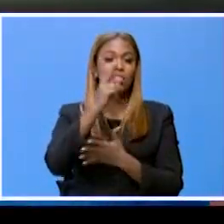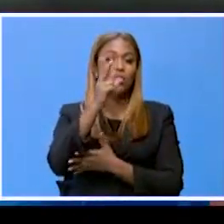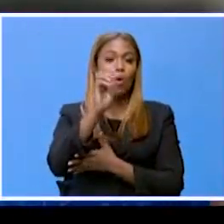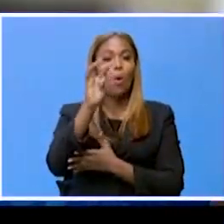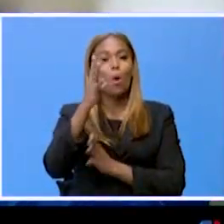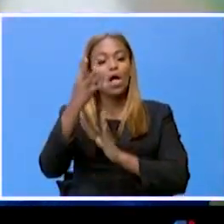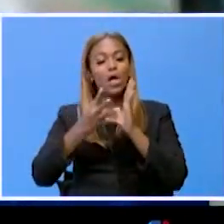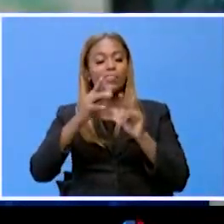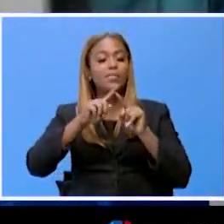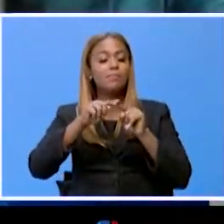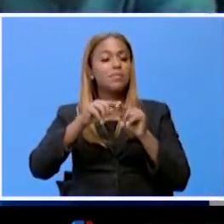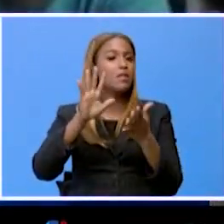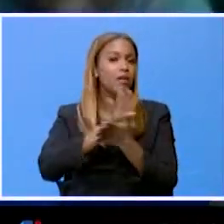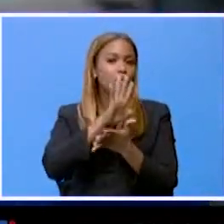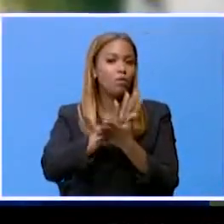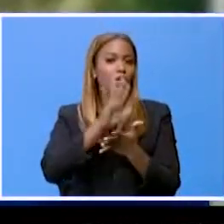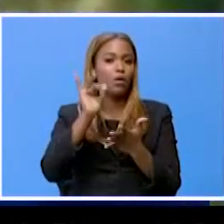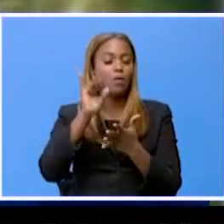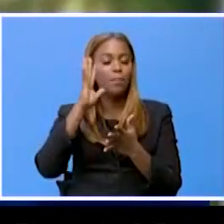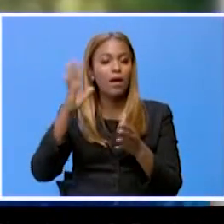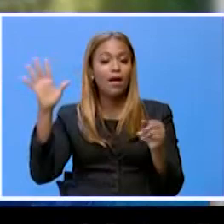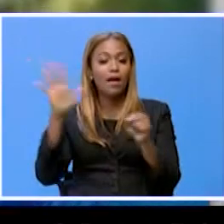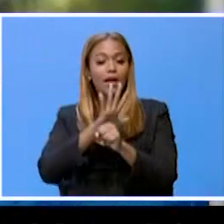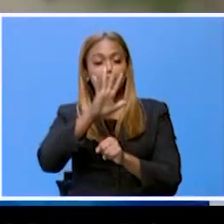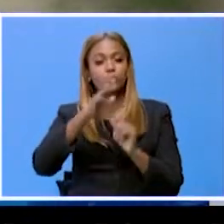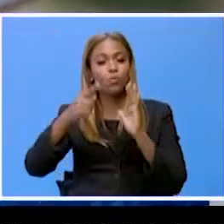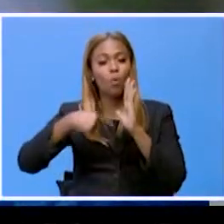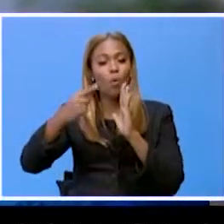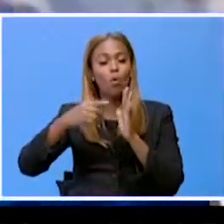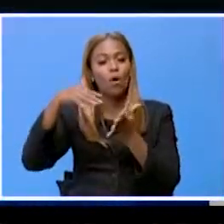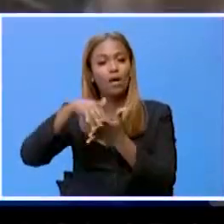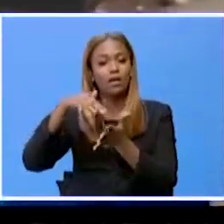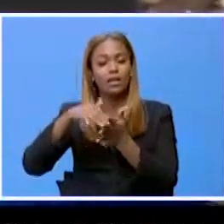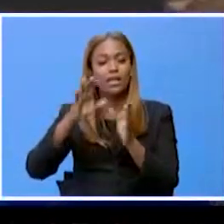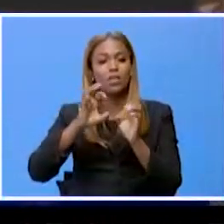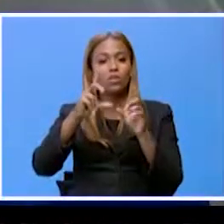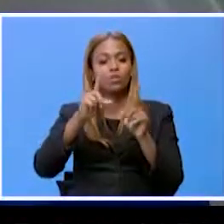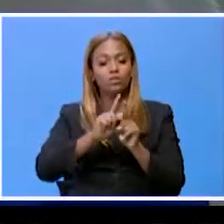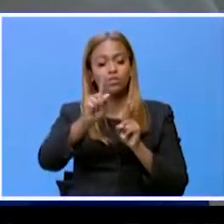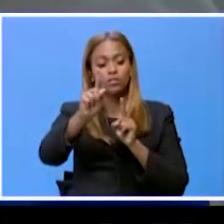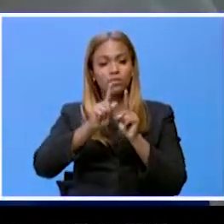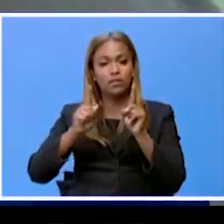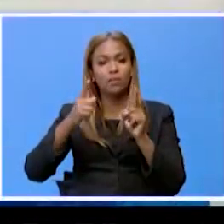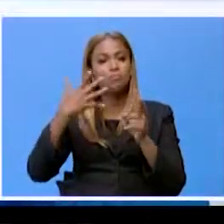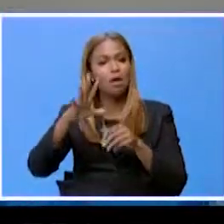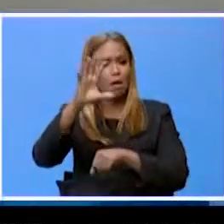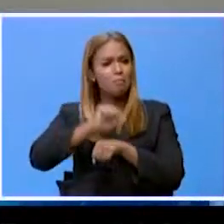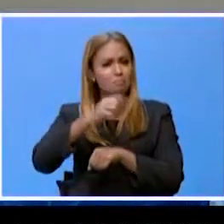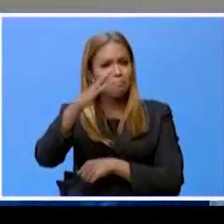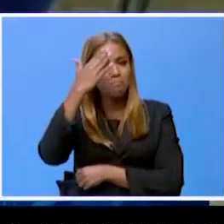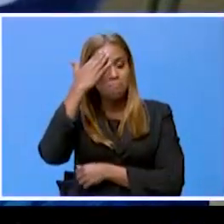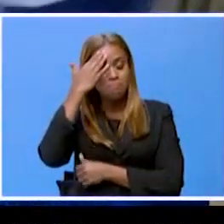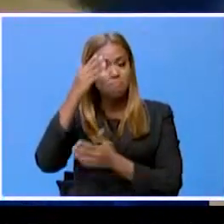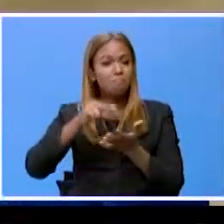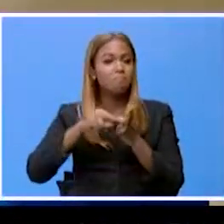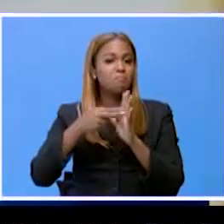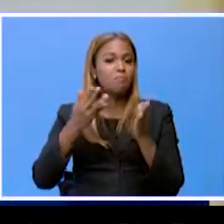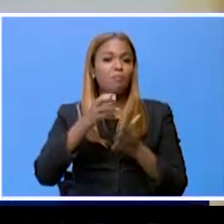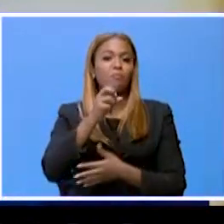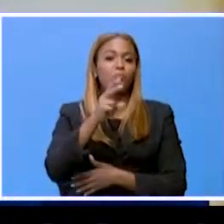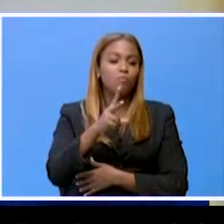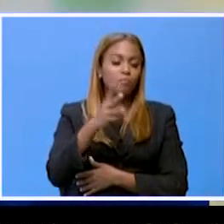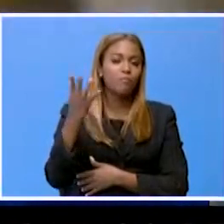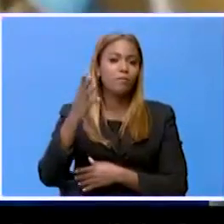contexto del centro educativo y complementarán su horario con la educación a distancia por los medios que ya conocemos, es decir,